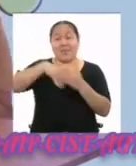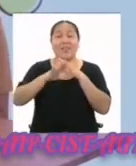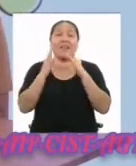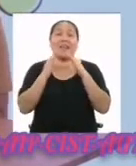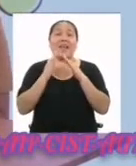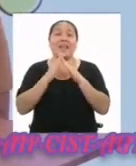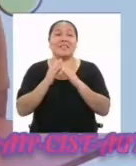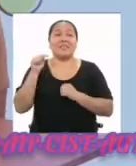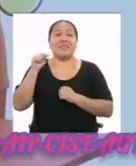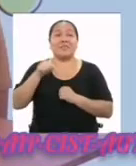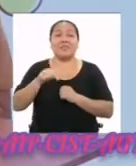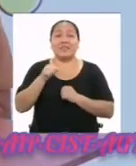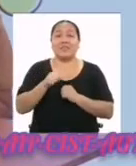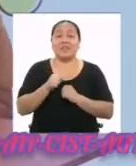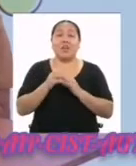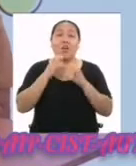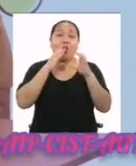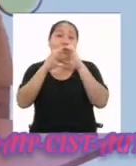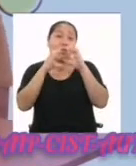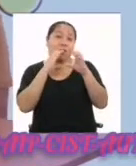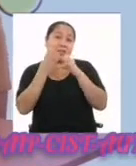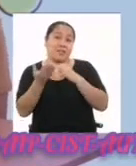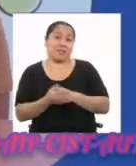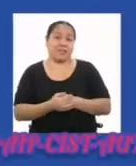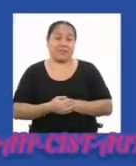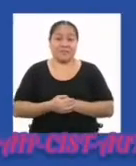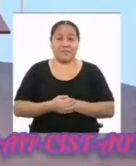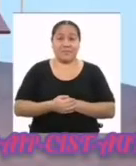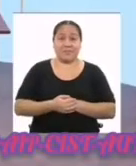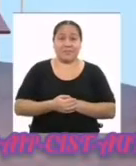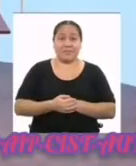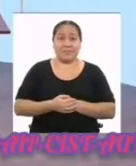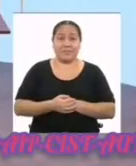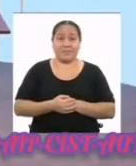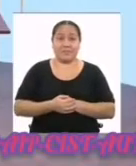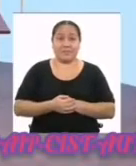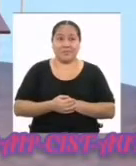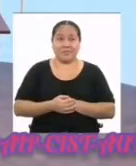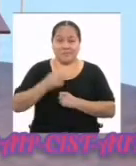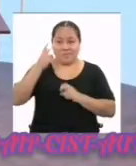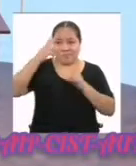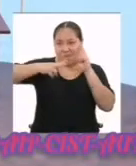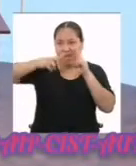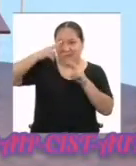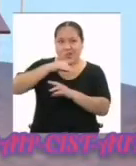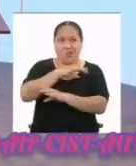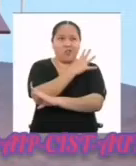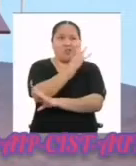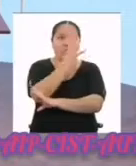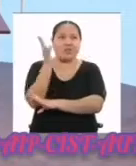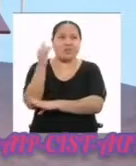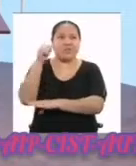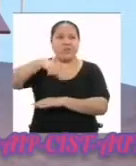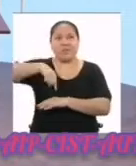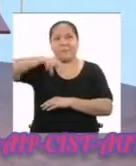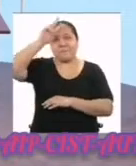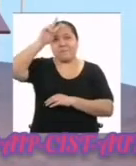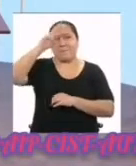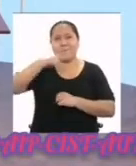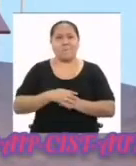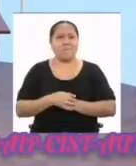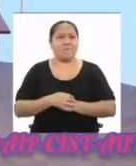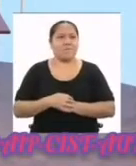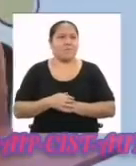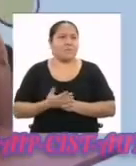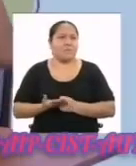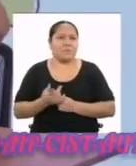vamos a aventurarnos en el área de comunicación y lo haremos explorando los bosques del Perú. Pero Jonathan, no